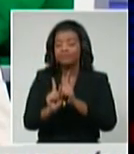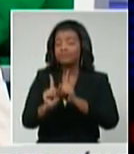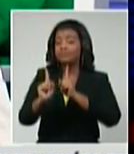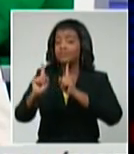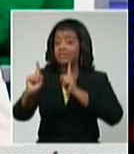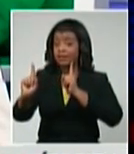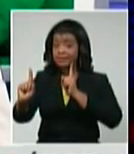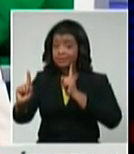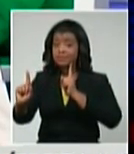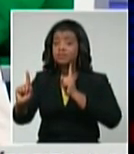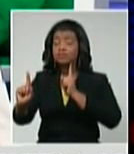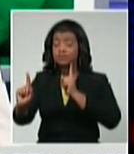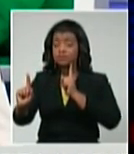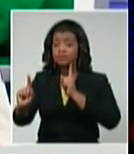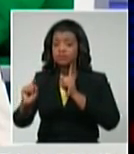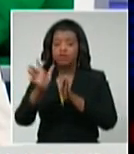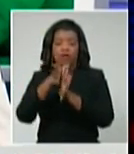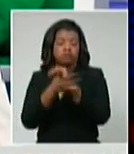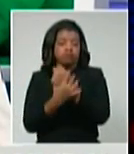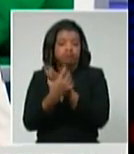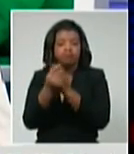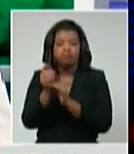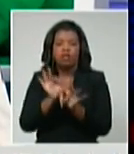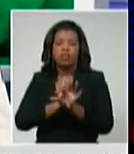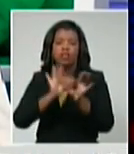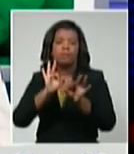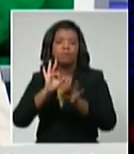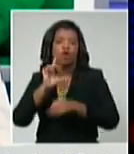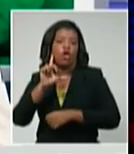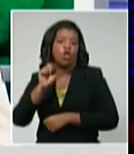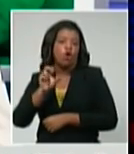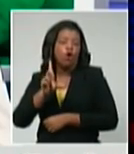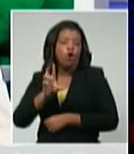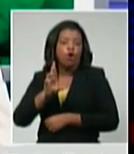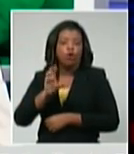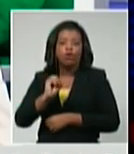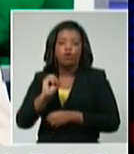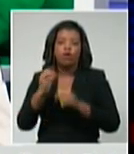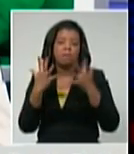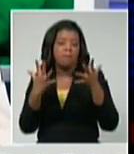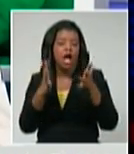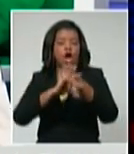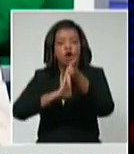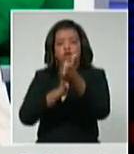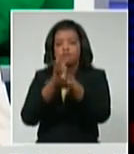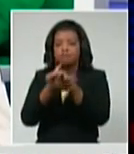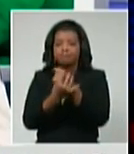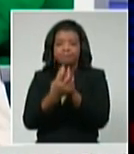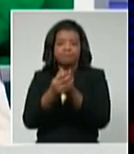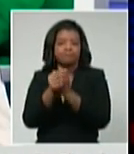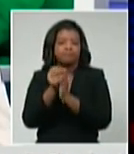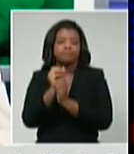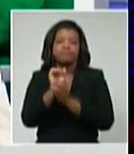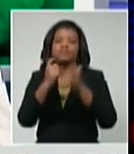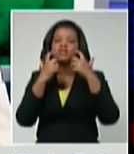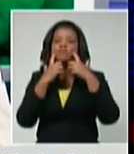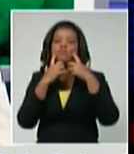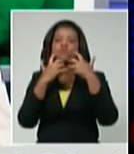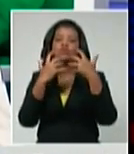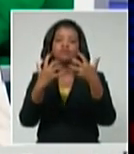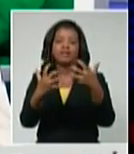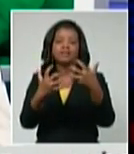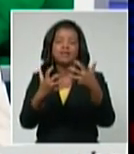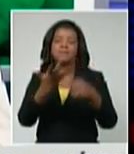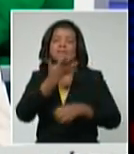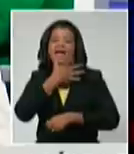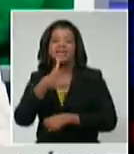distanciamiento, soluciones desinfectantes en la mano. Esa es nuestra vacuna